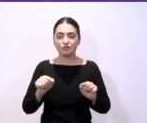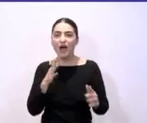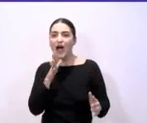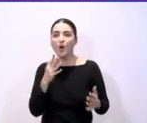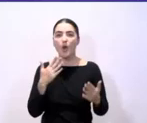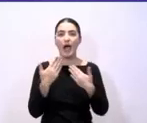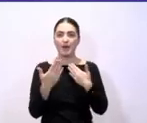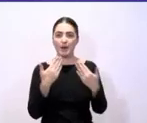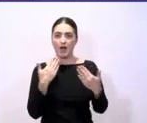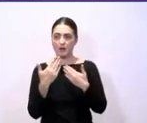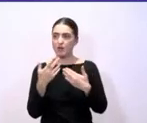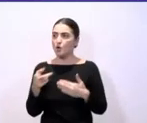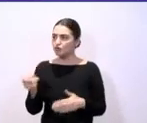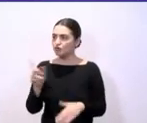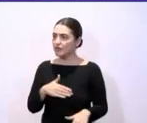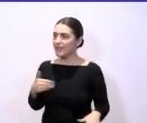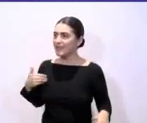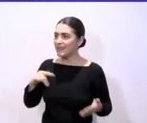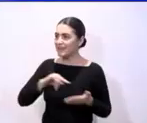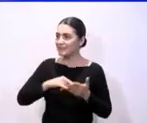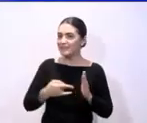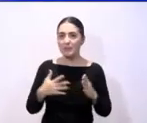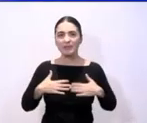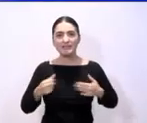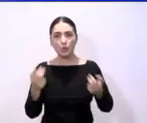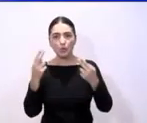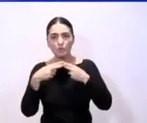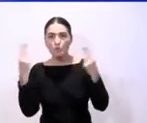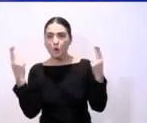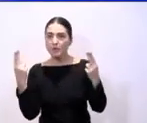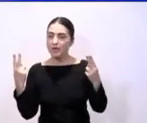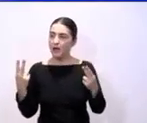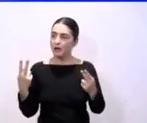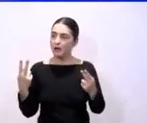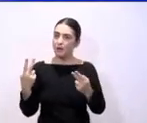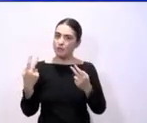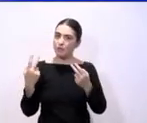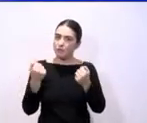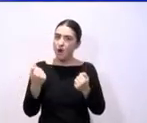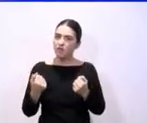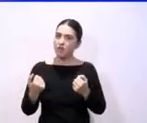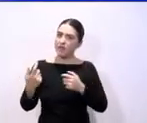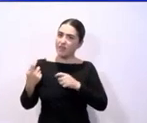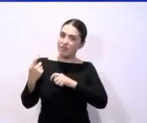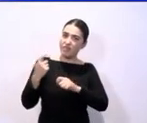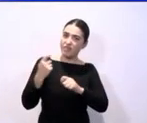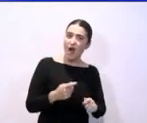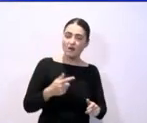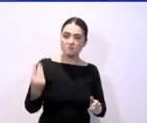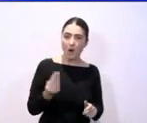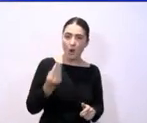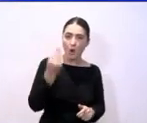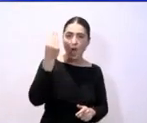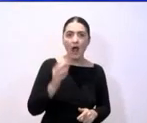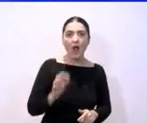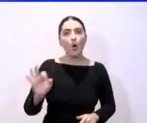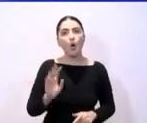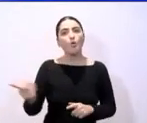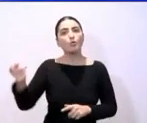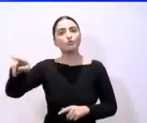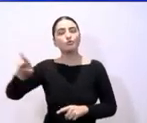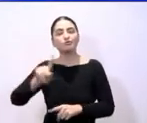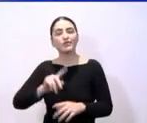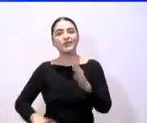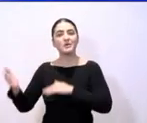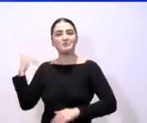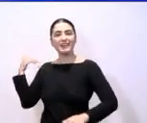a fortalecer realmente nuestro sistema de salud? ¿Por qué hacían unas afirmaciones cuando ustedes estaban en la oposición y